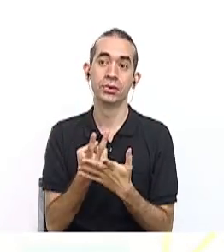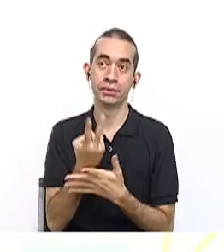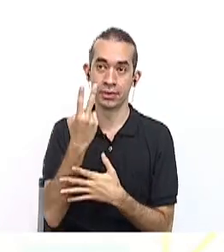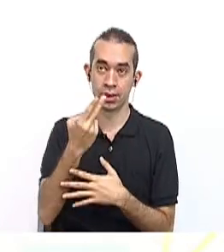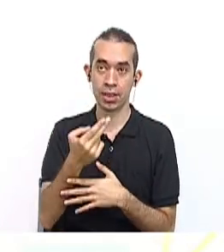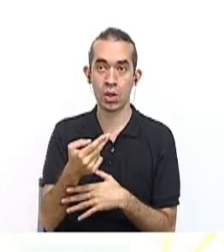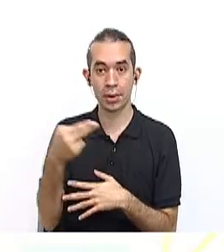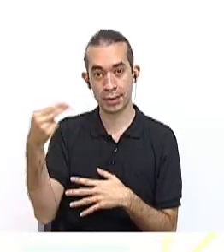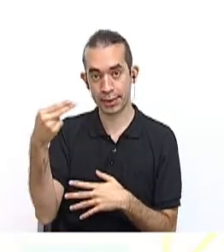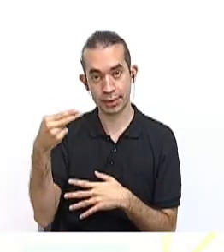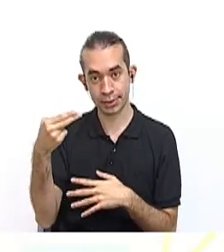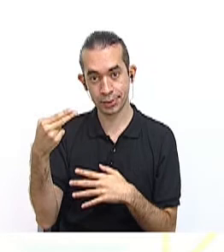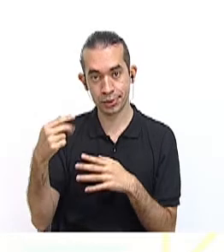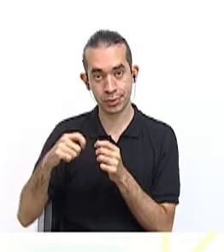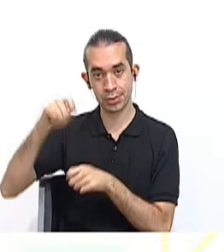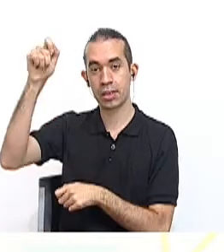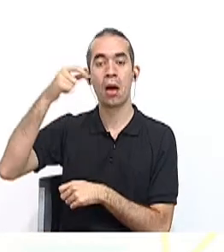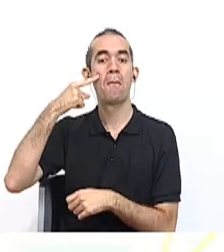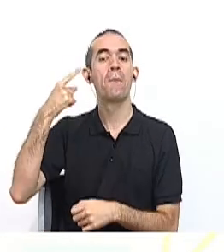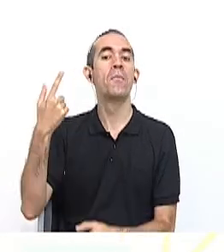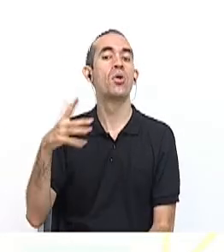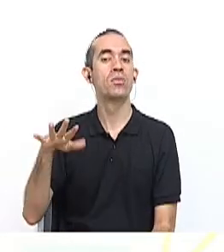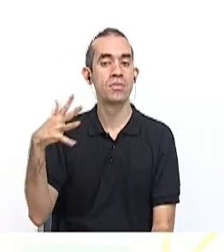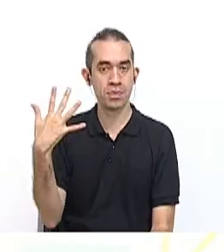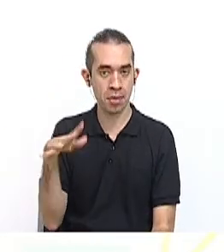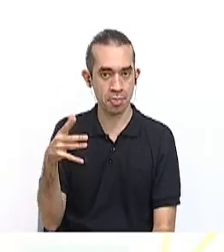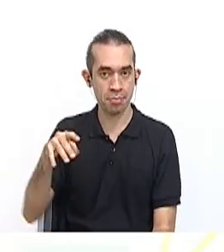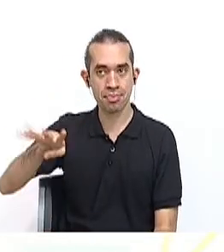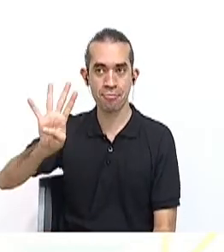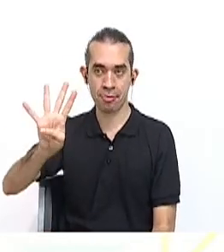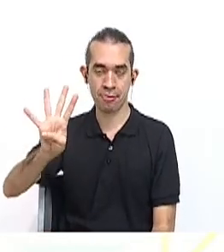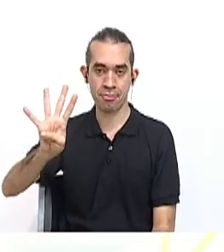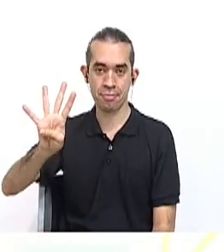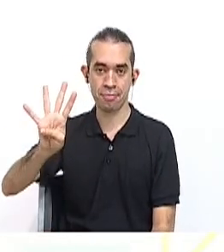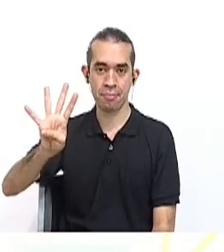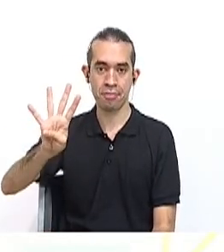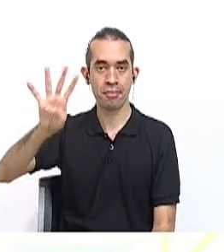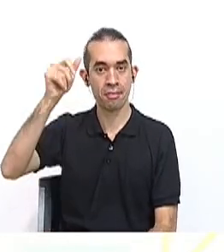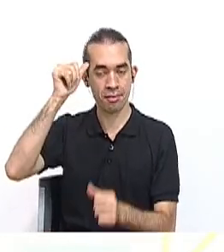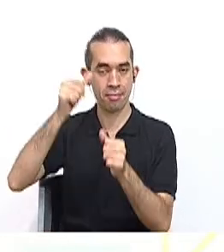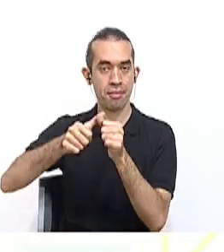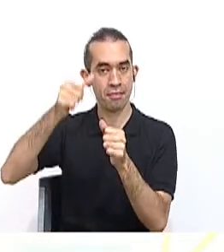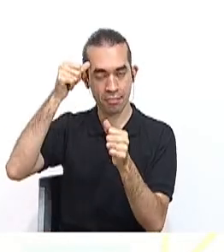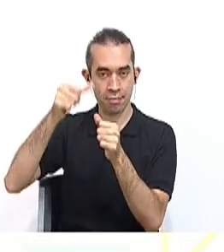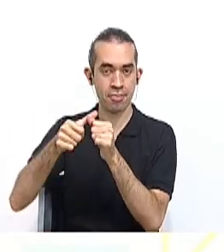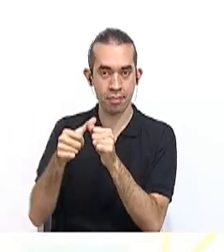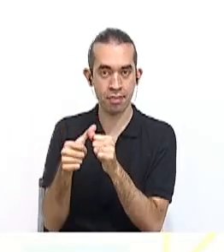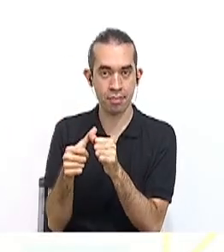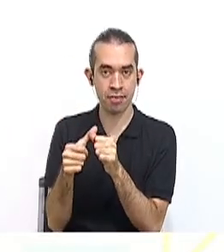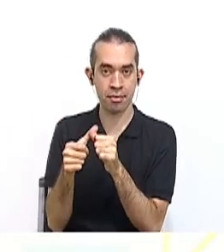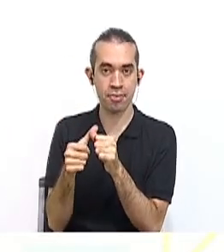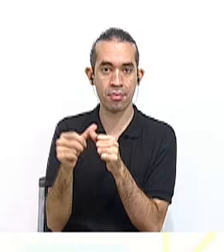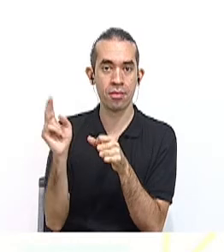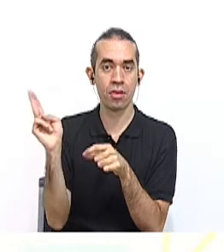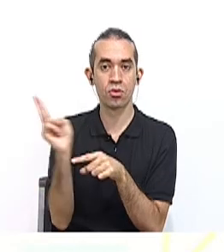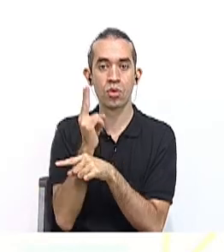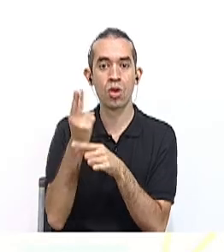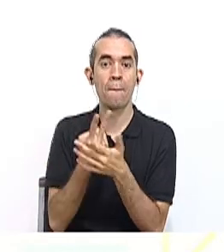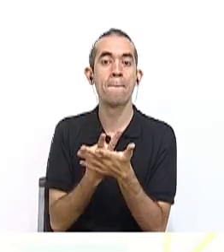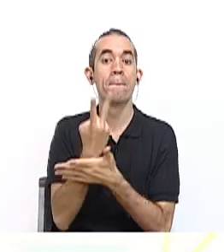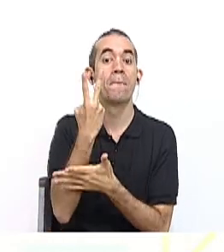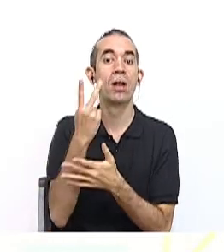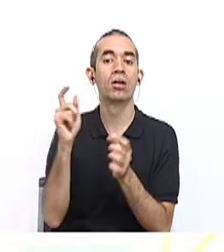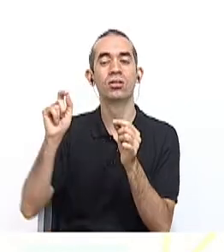la altura es aproximadamente 4. Recordemos que cuando utilizamos valores